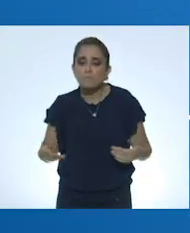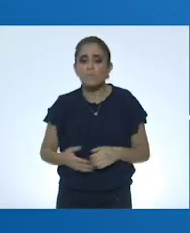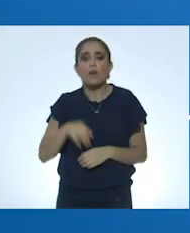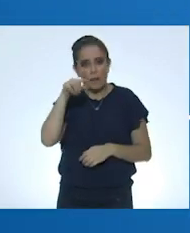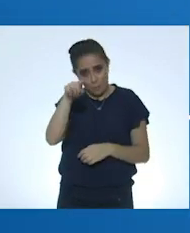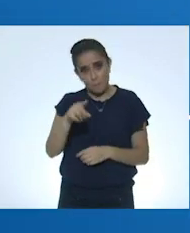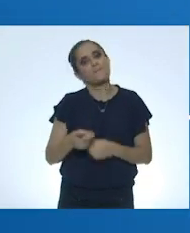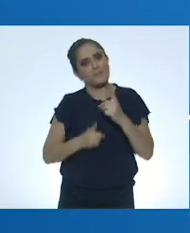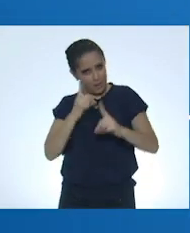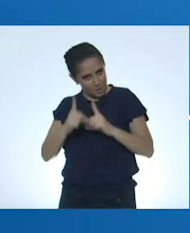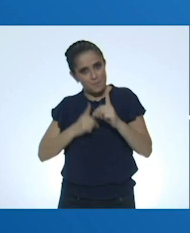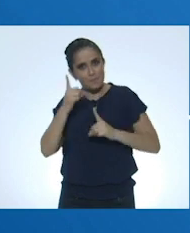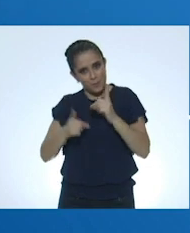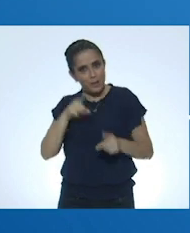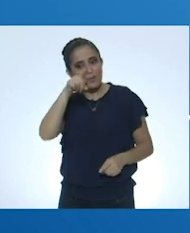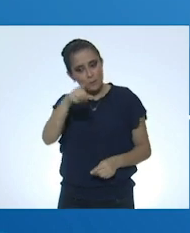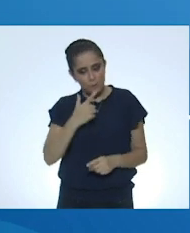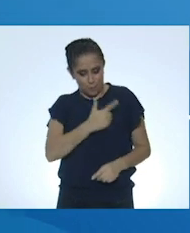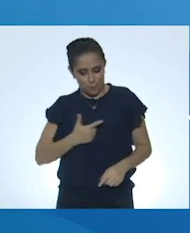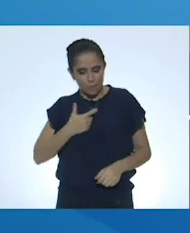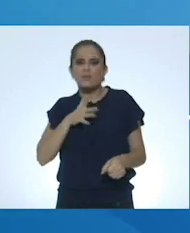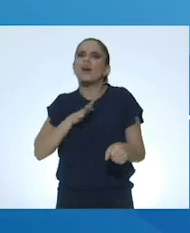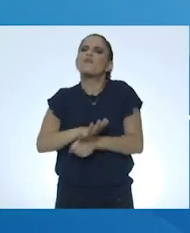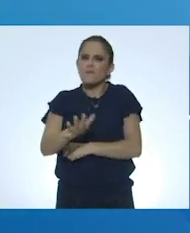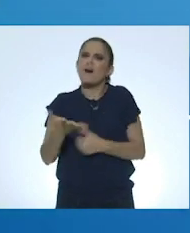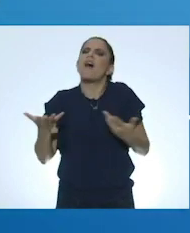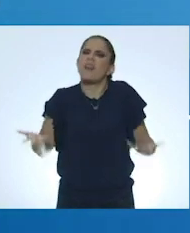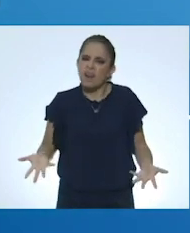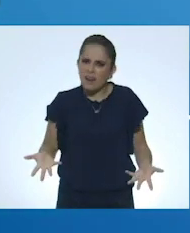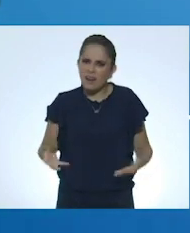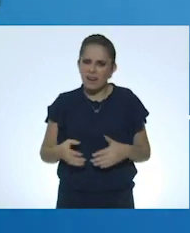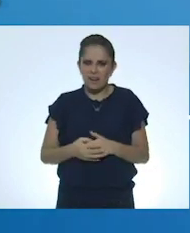deporte o ejercicio te gustaría hacer?